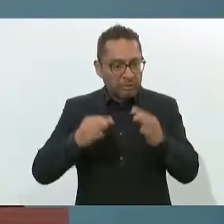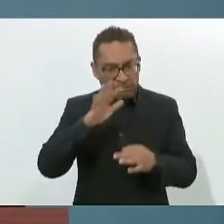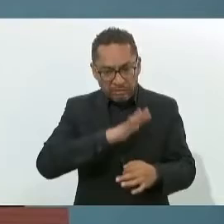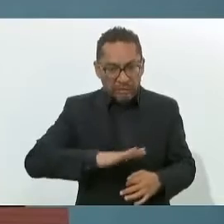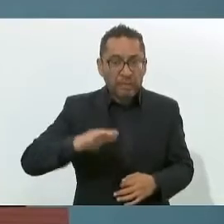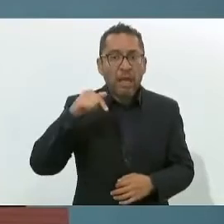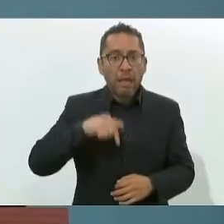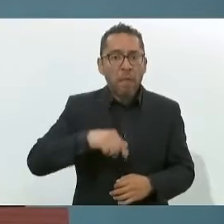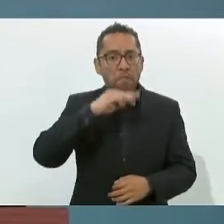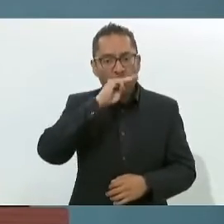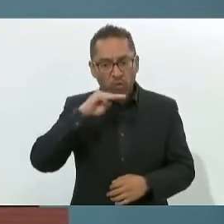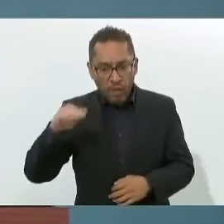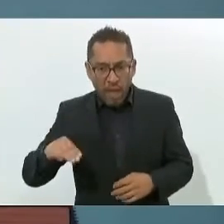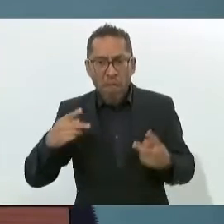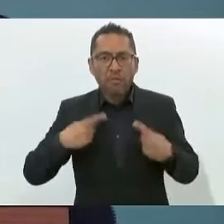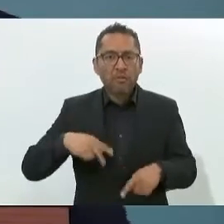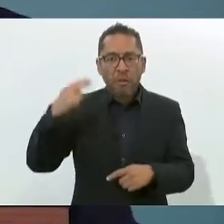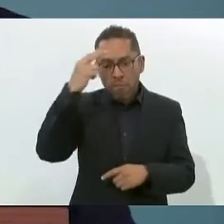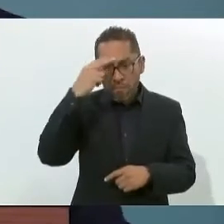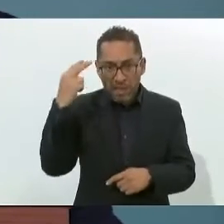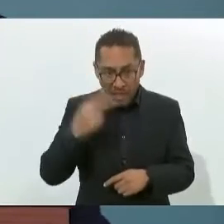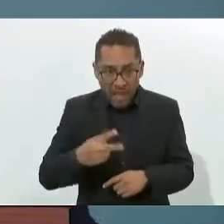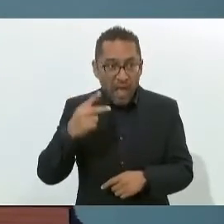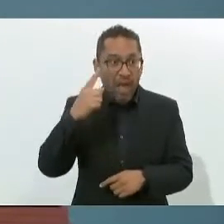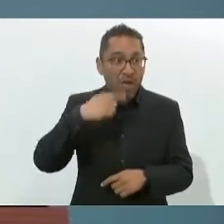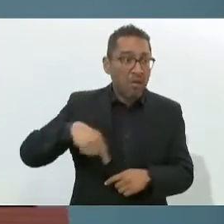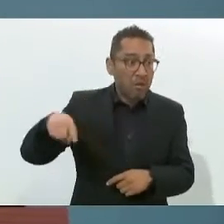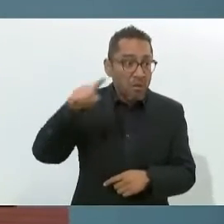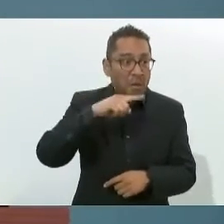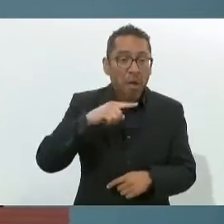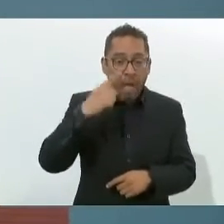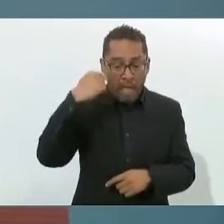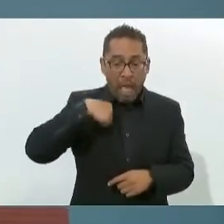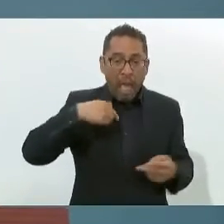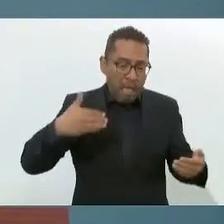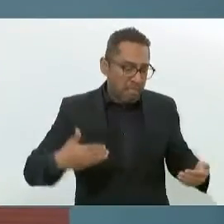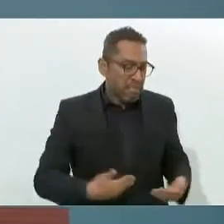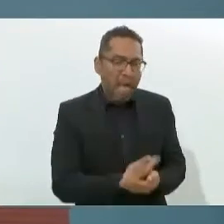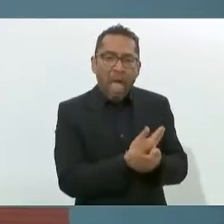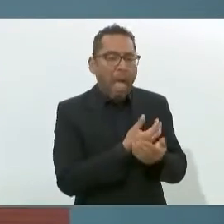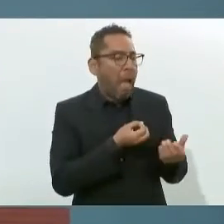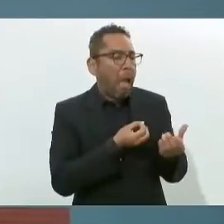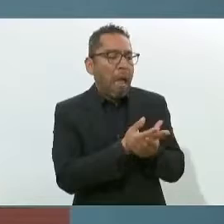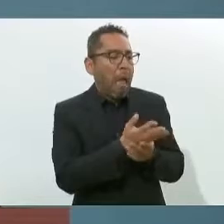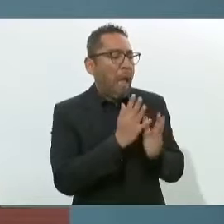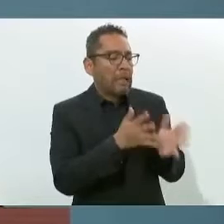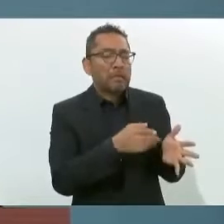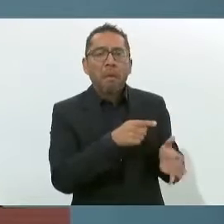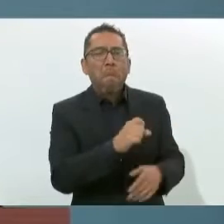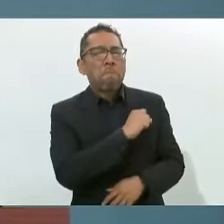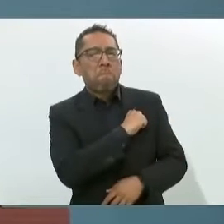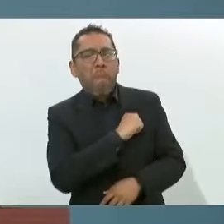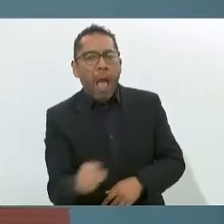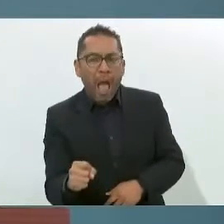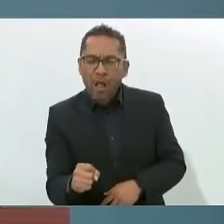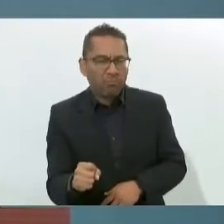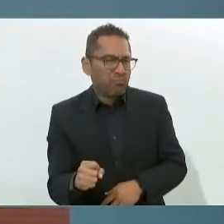michoacano, no es malo por naturaleza, no nacemos malos.